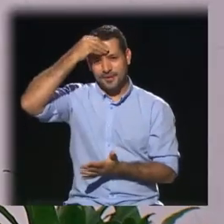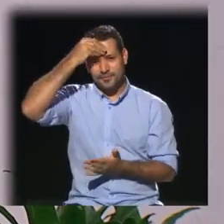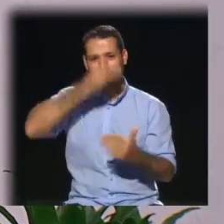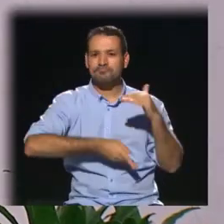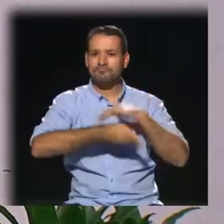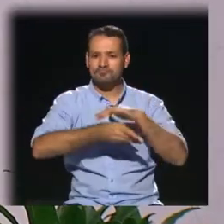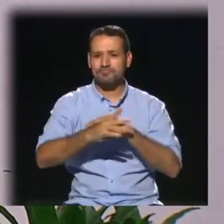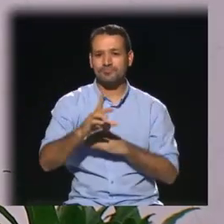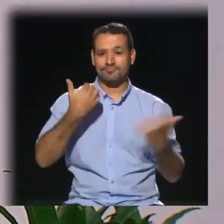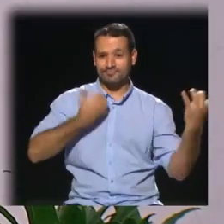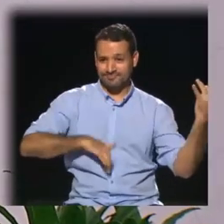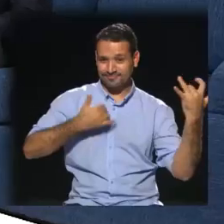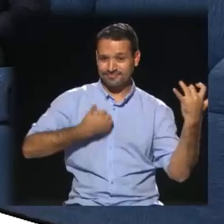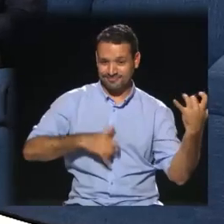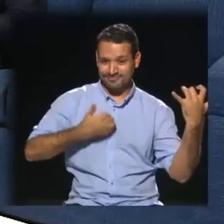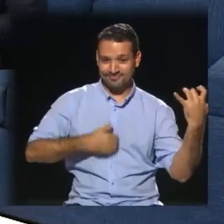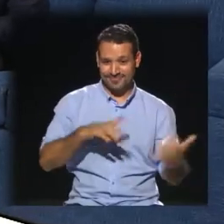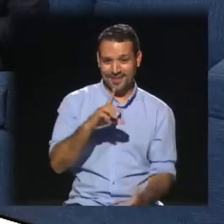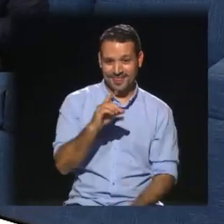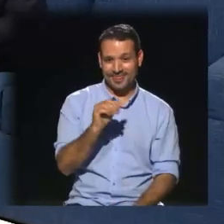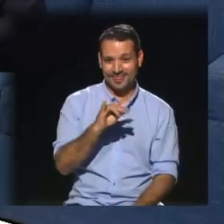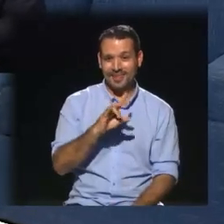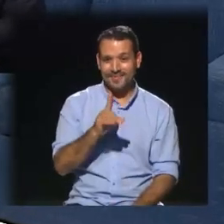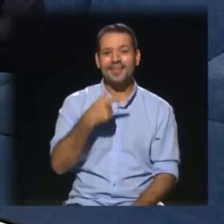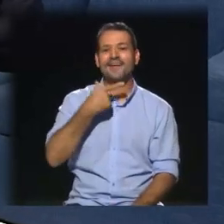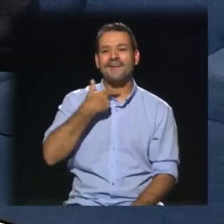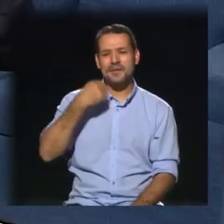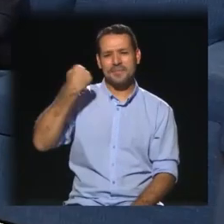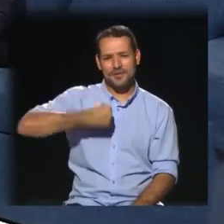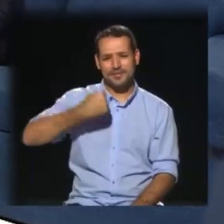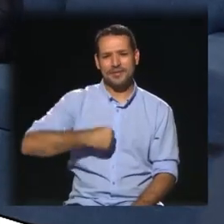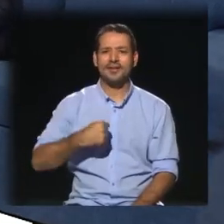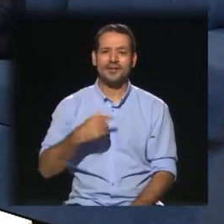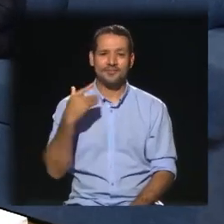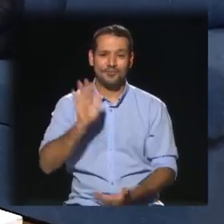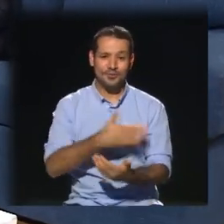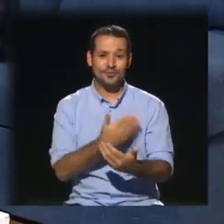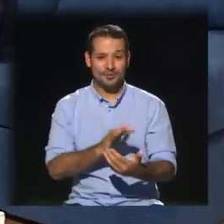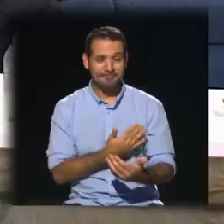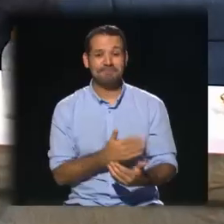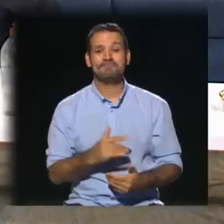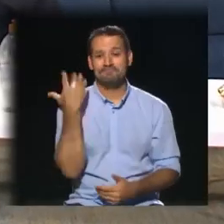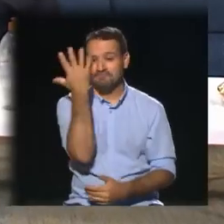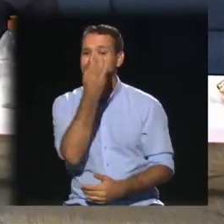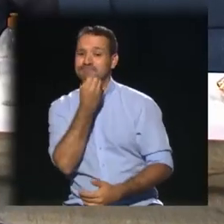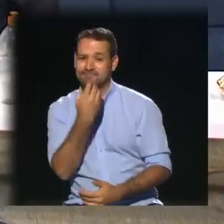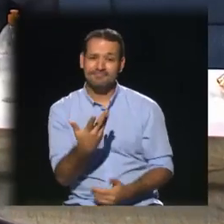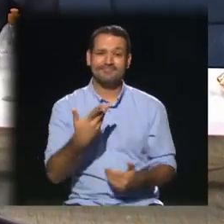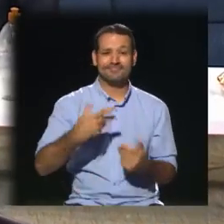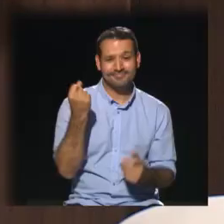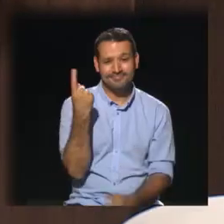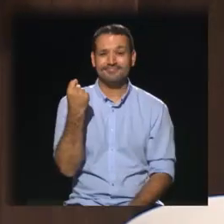vamos a cortes institucionales, pero a mí siempre me gusta terminar con música. Qué bonito es entender que